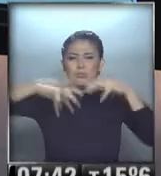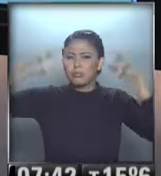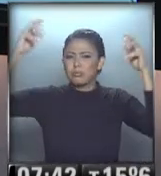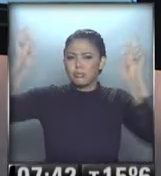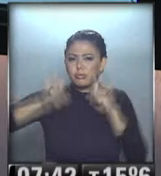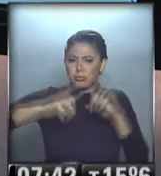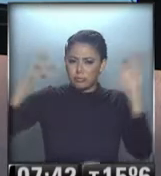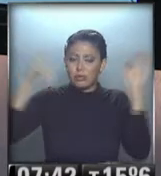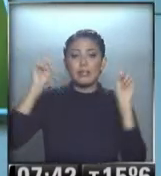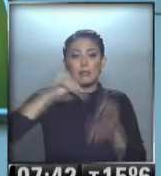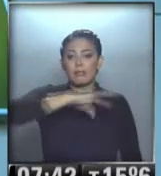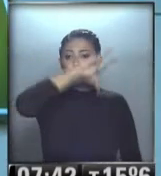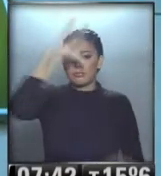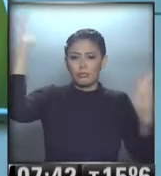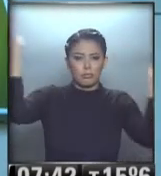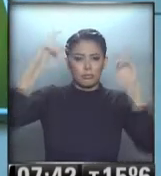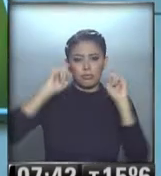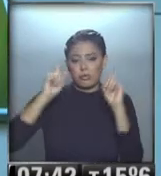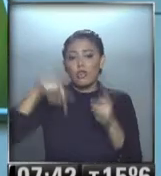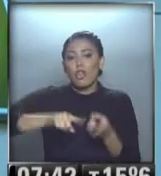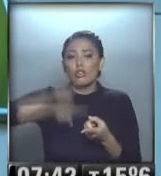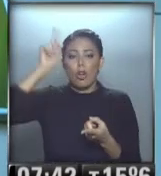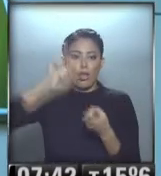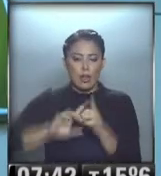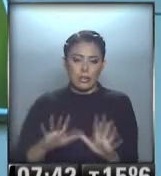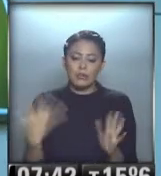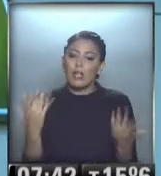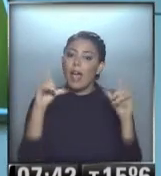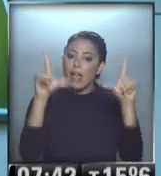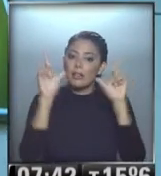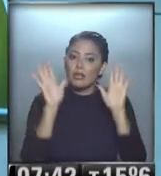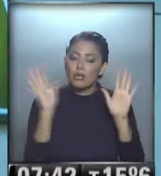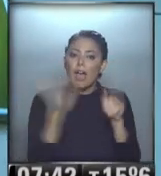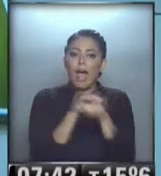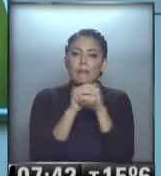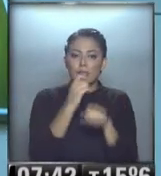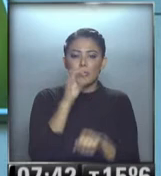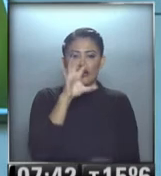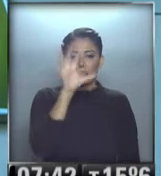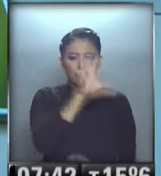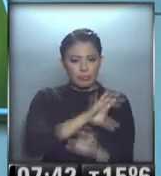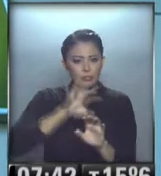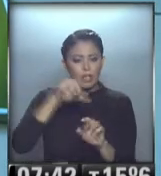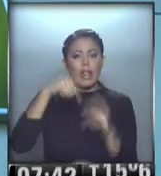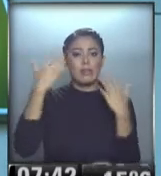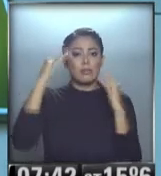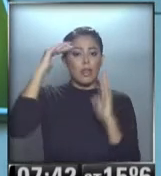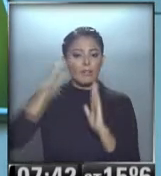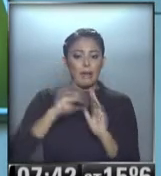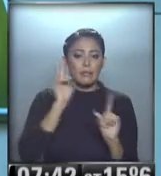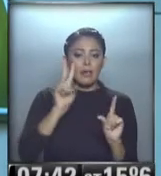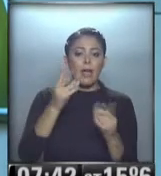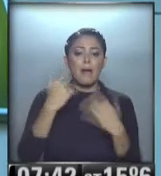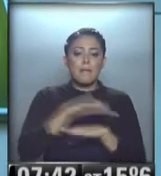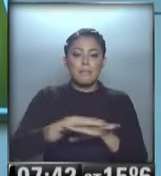tormentas, llovió toda la noche y va a seguir todo el día, así que atención, nuestros amigos de Cuyo, bajaron las temperaturas, mira la mínima en